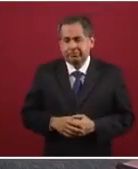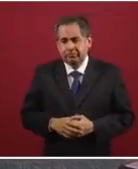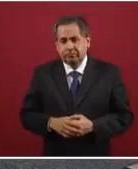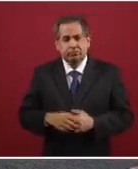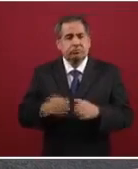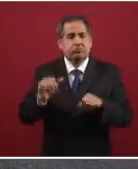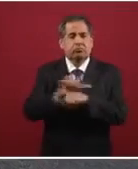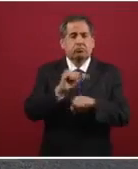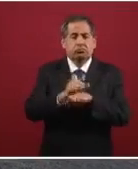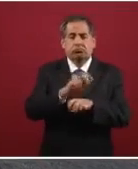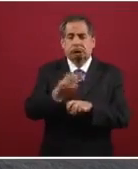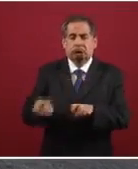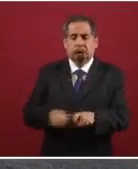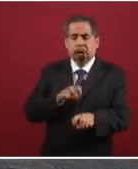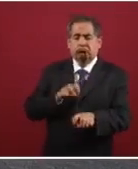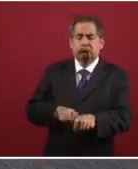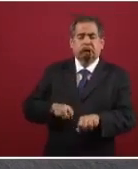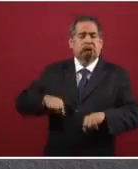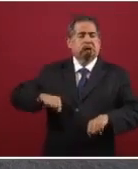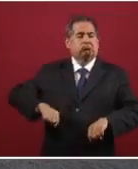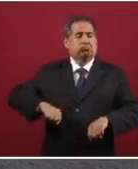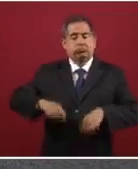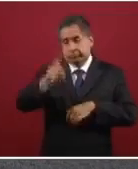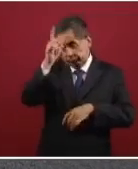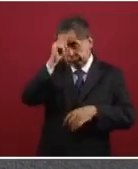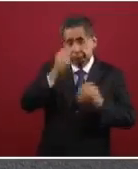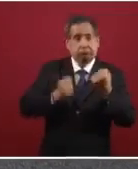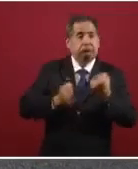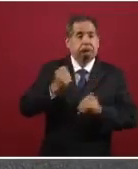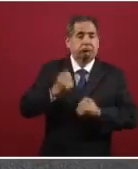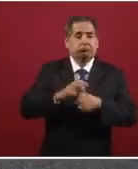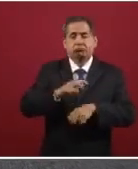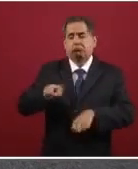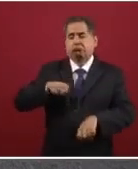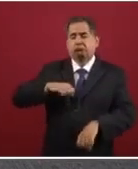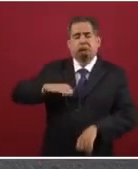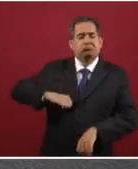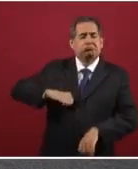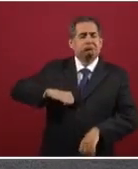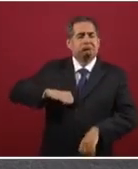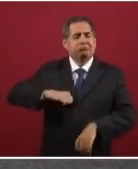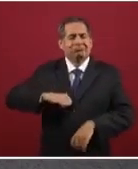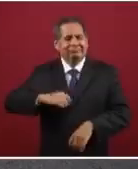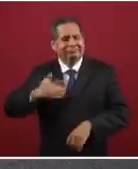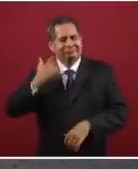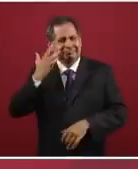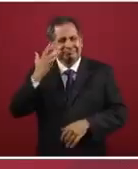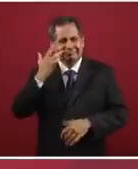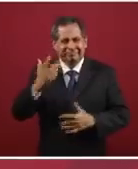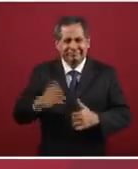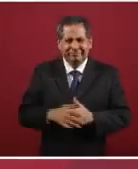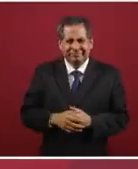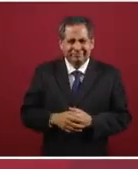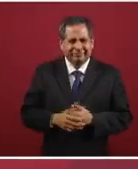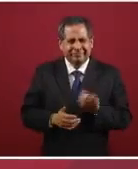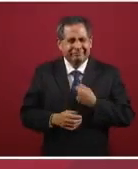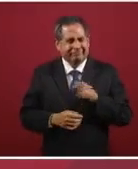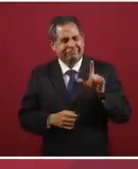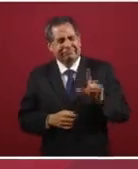carro, y el chofer adelante y ellos atrás, una